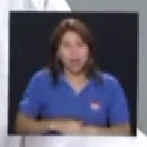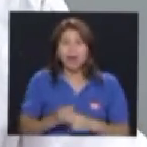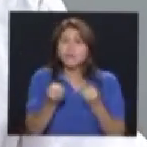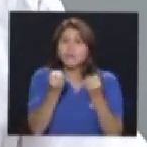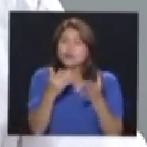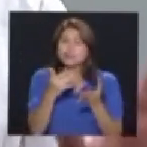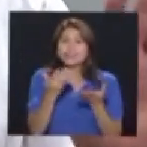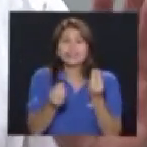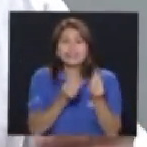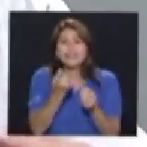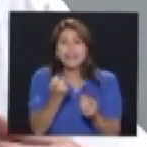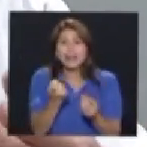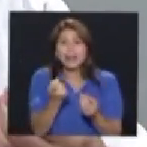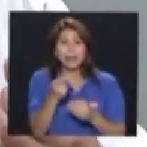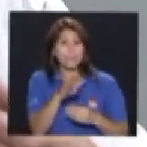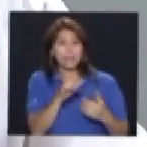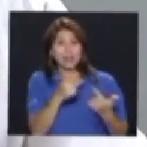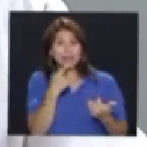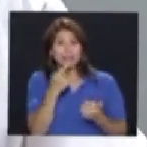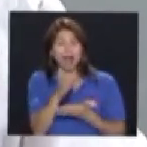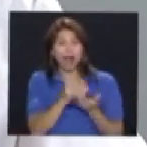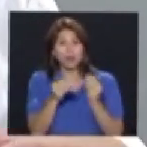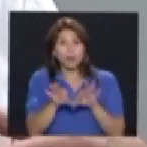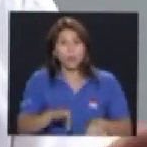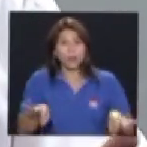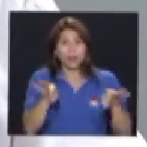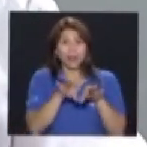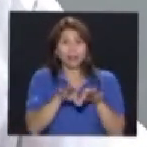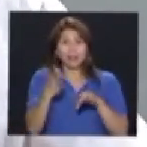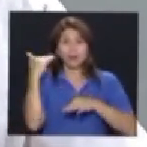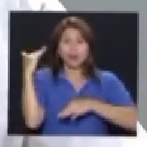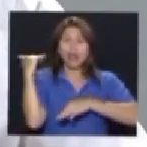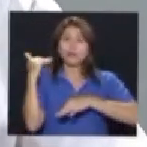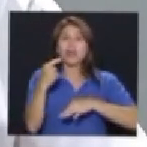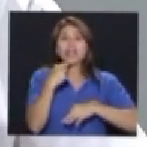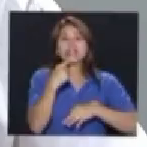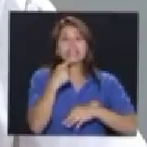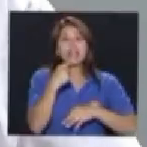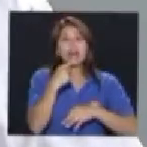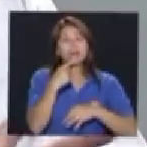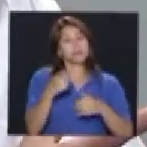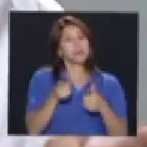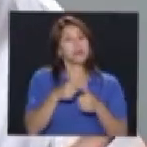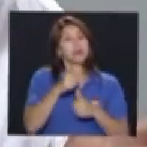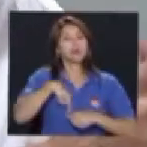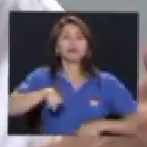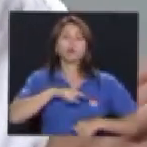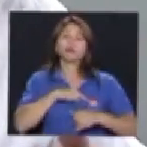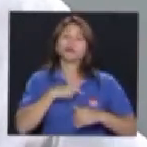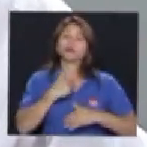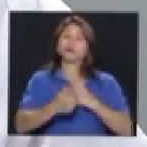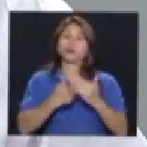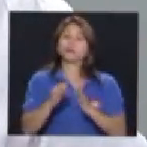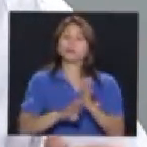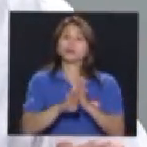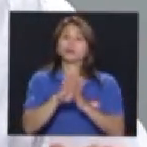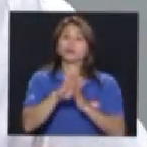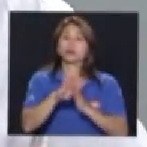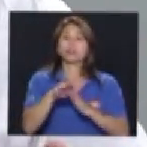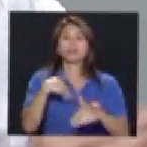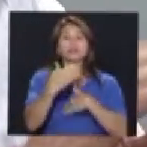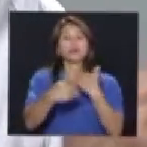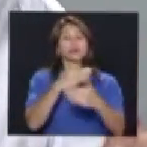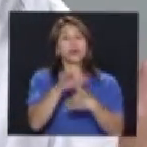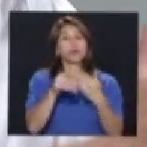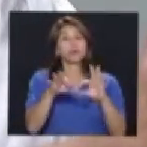es importante, una época donde se creía que era crecer y después todos comeremos perdices, de pronto salió un texto que dijo, no